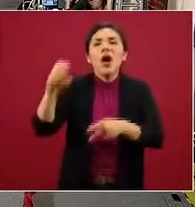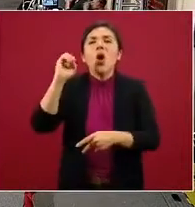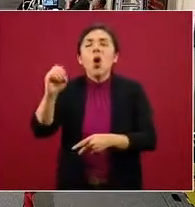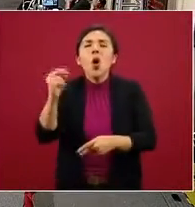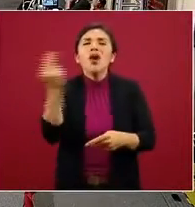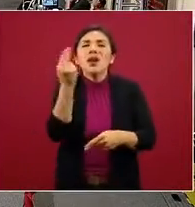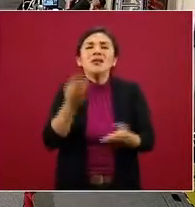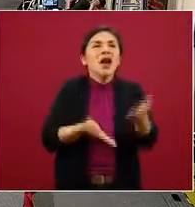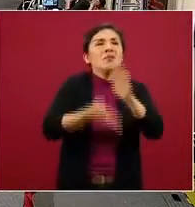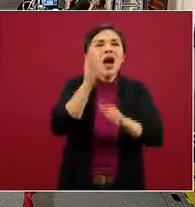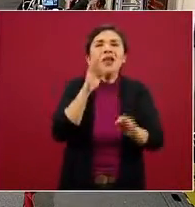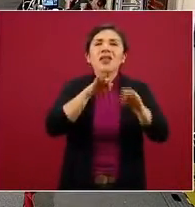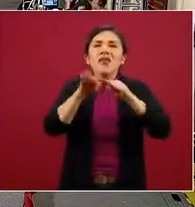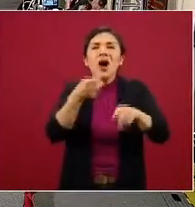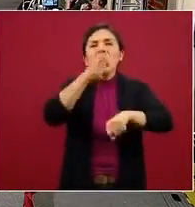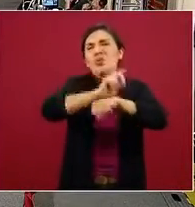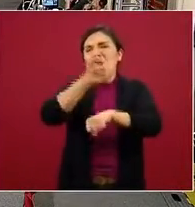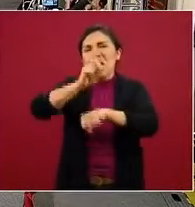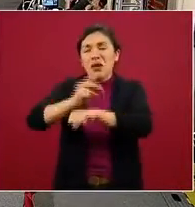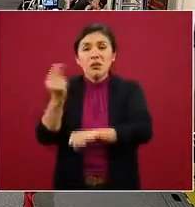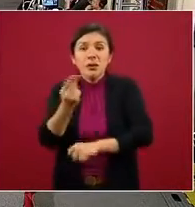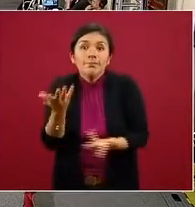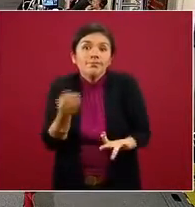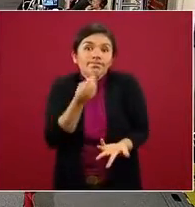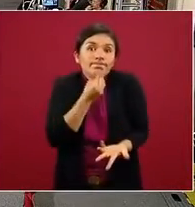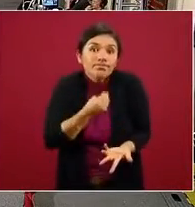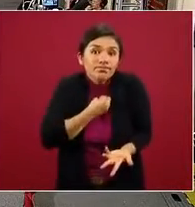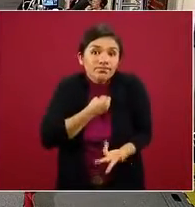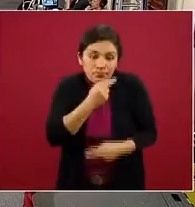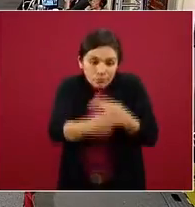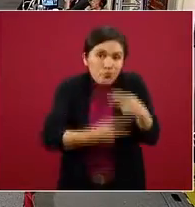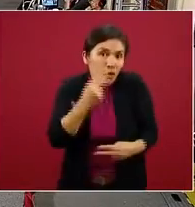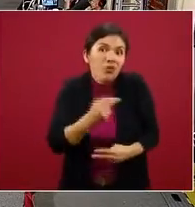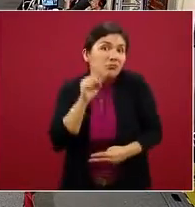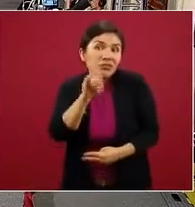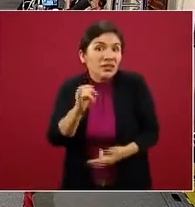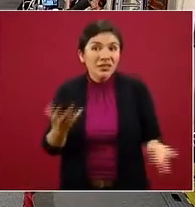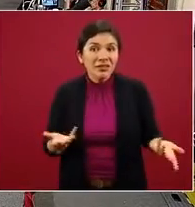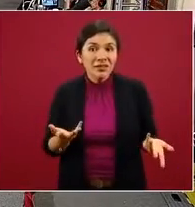contratan servicios todos los días, ni modo, tengo que ir.